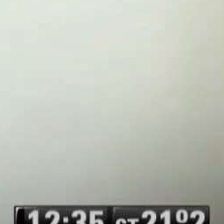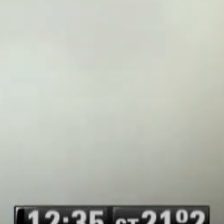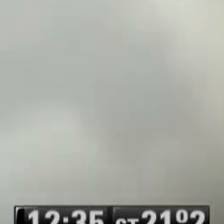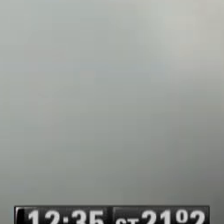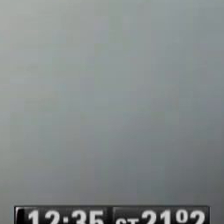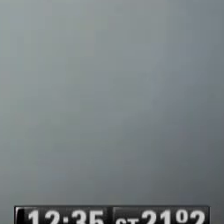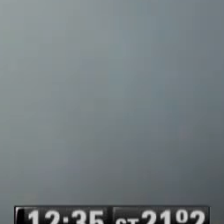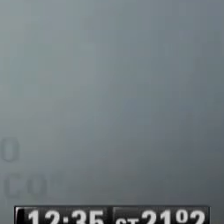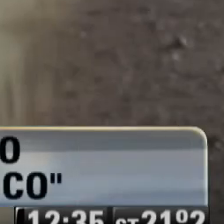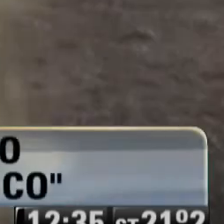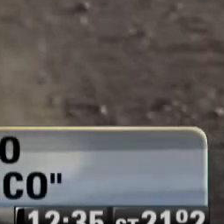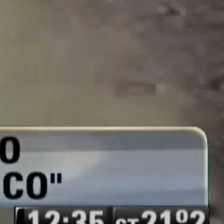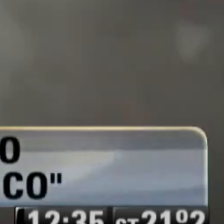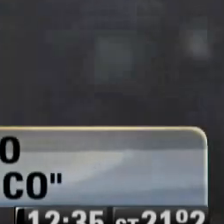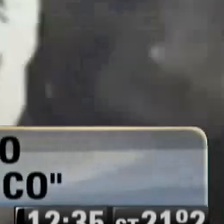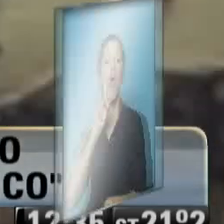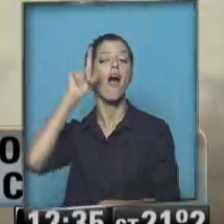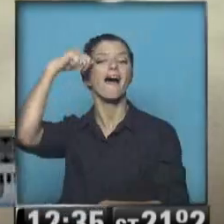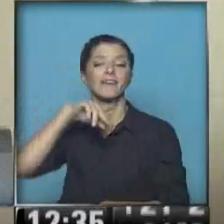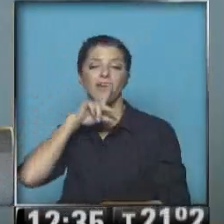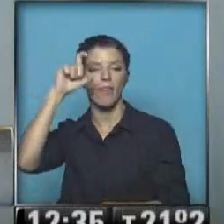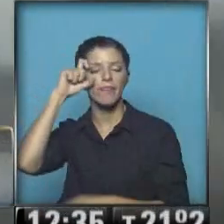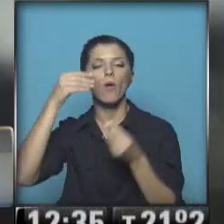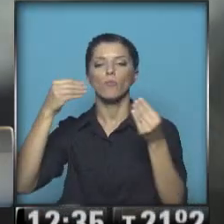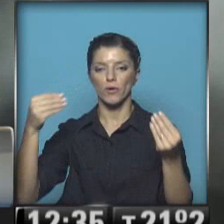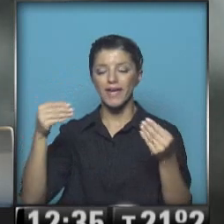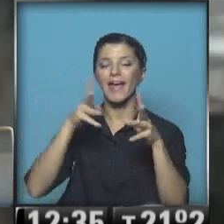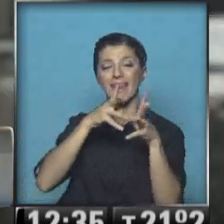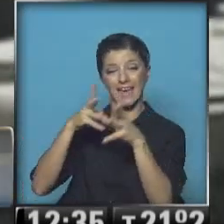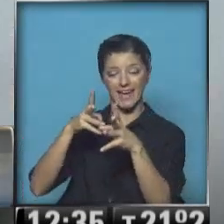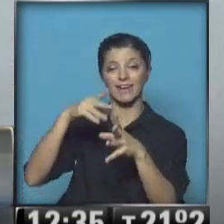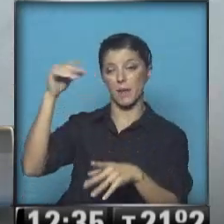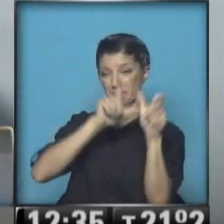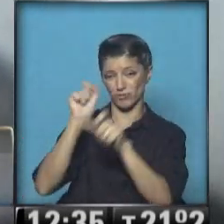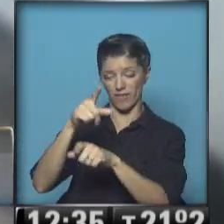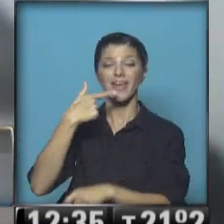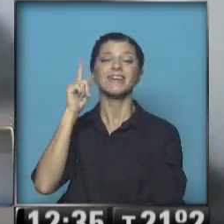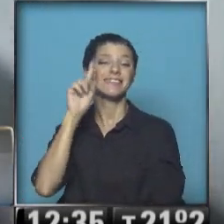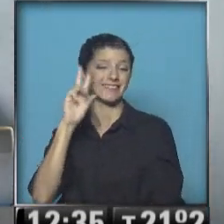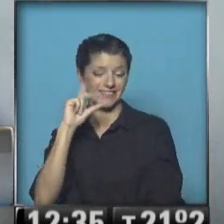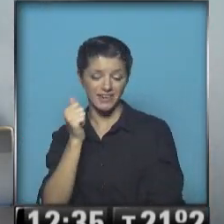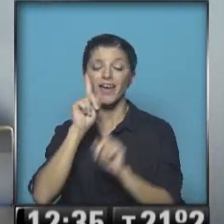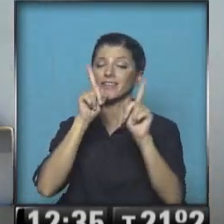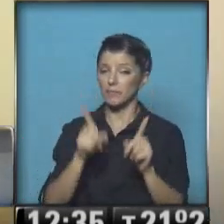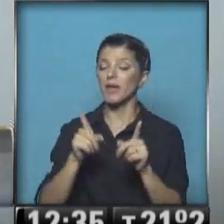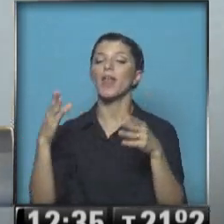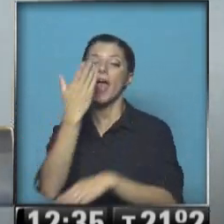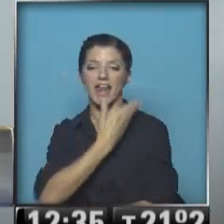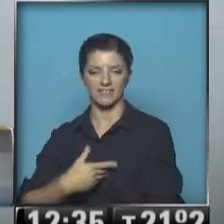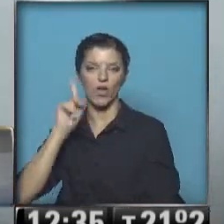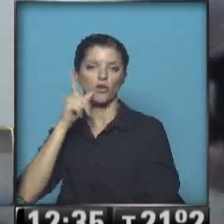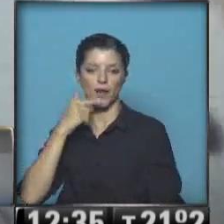el empeoramiento de la situación en medio oriente a partir de la intensificación de la guerra civil Siria y el avance imparable de la organización estado